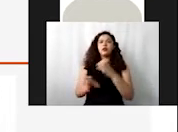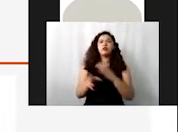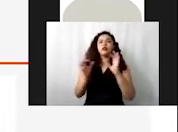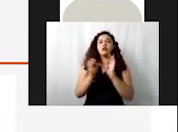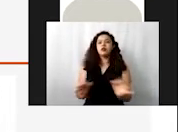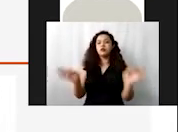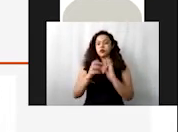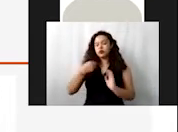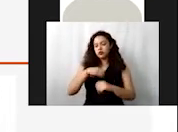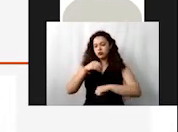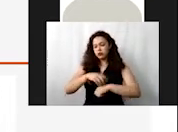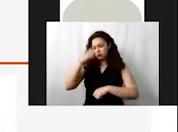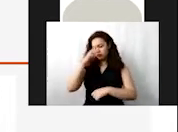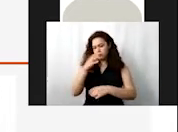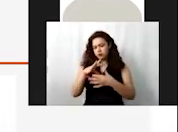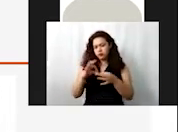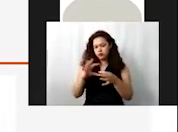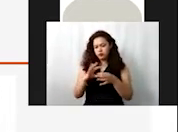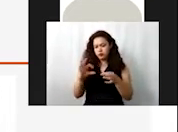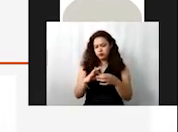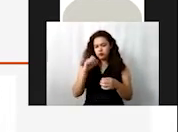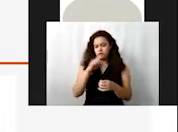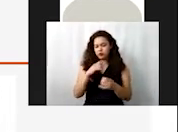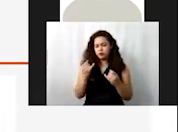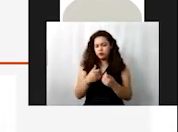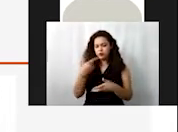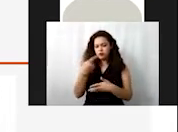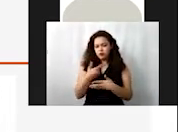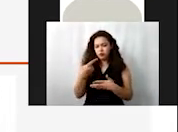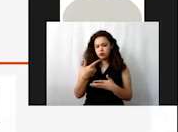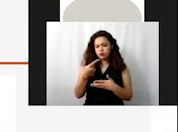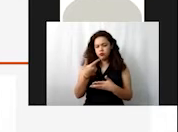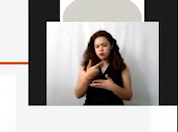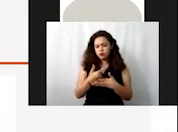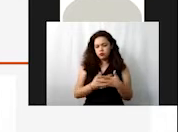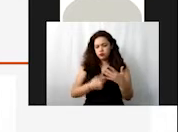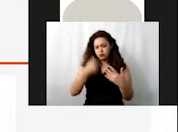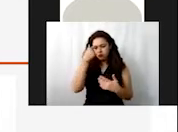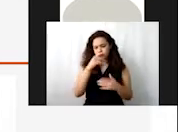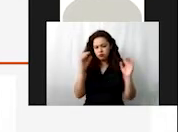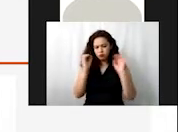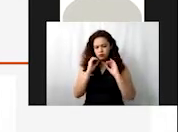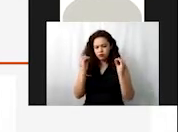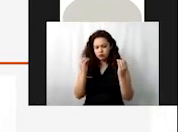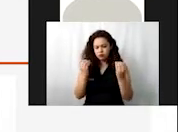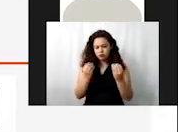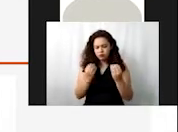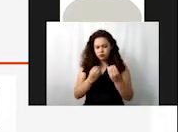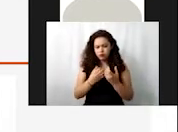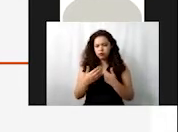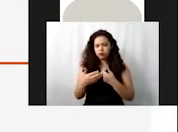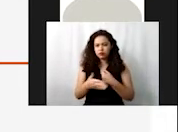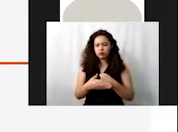que son importantes dar a conocer, y así también se va registrando la historia de la organización. Y la siguiente pues era